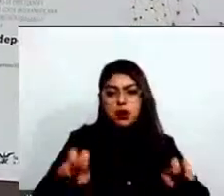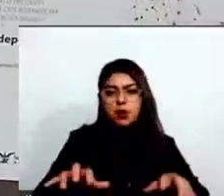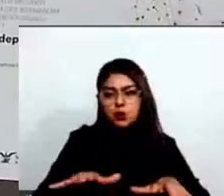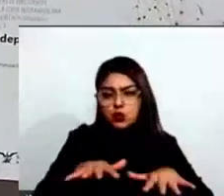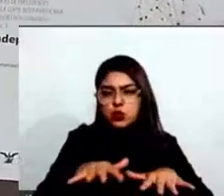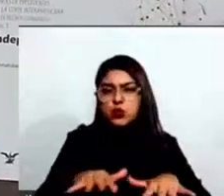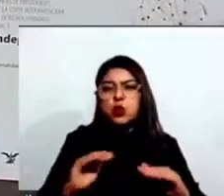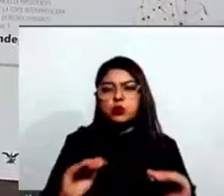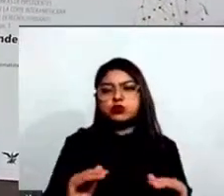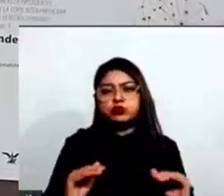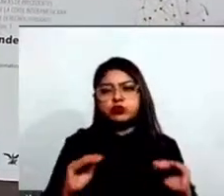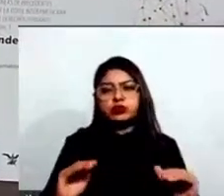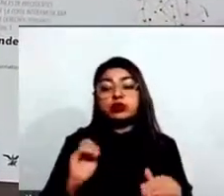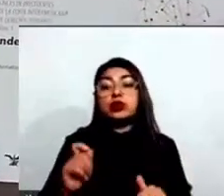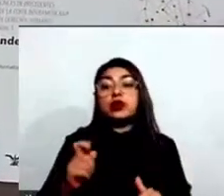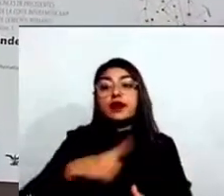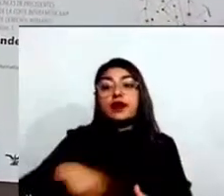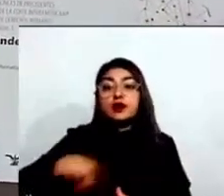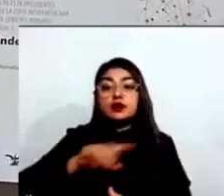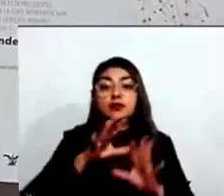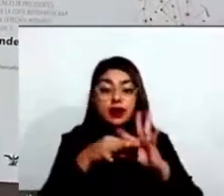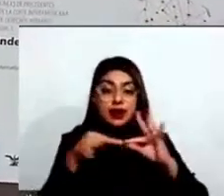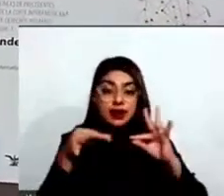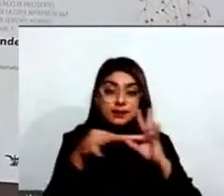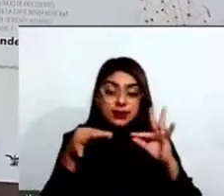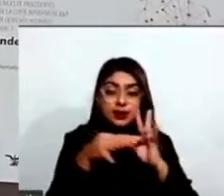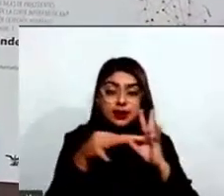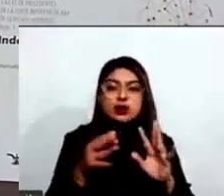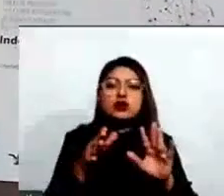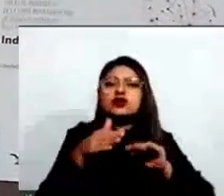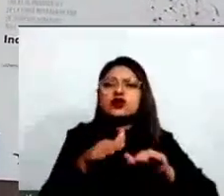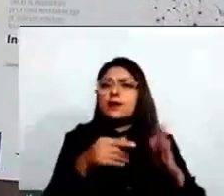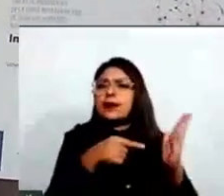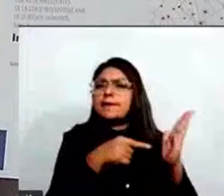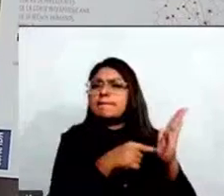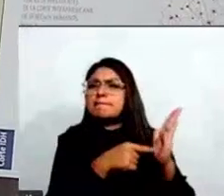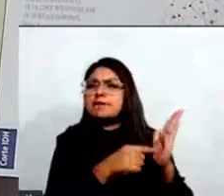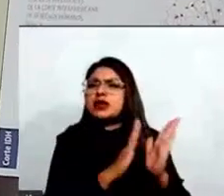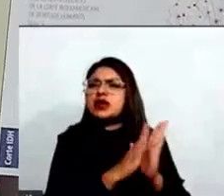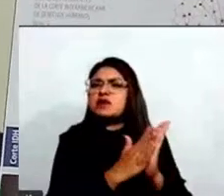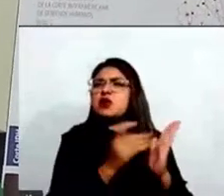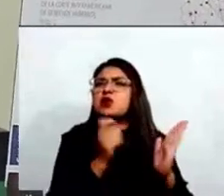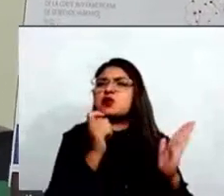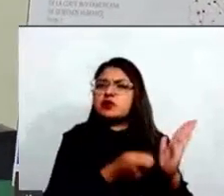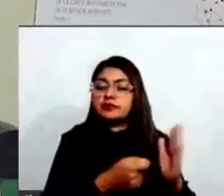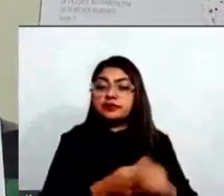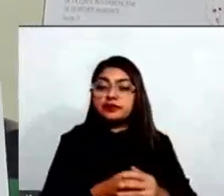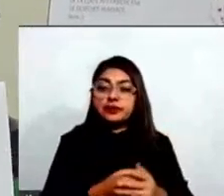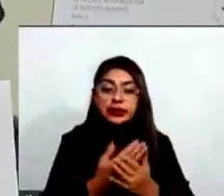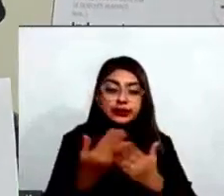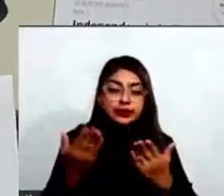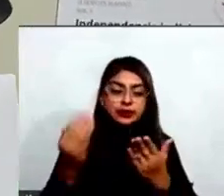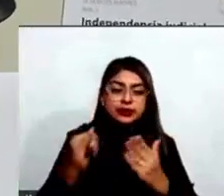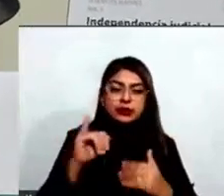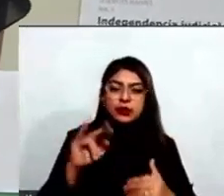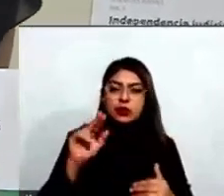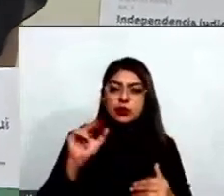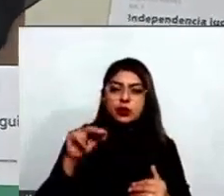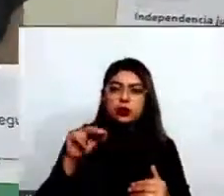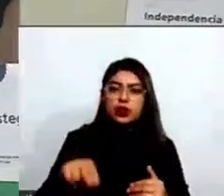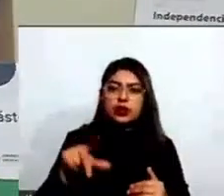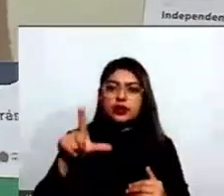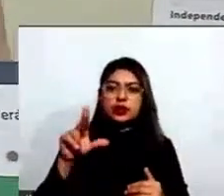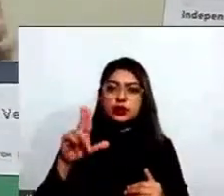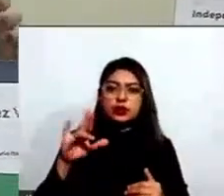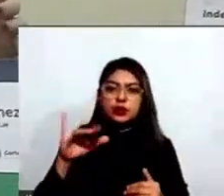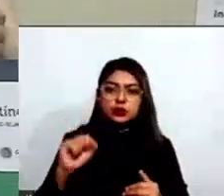contenido de esta publicación. Para dar inicio, el ministro Juan Luis González Alcántara tiene la palabra. Muchas